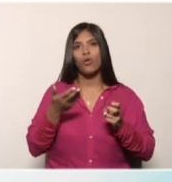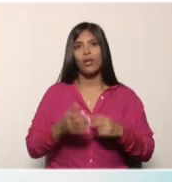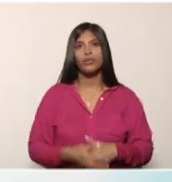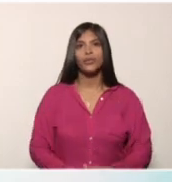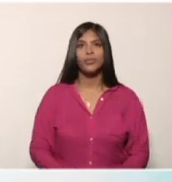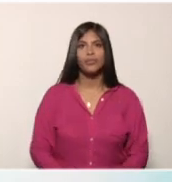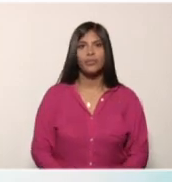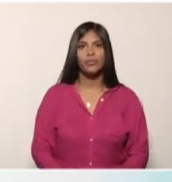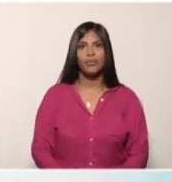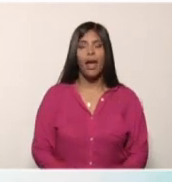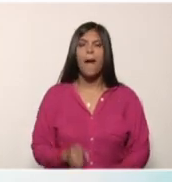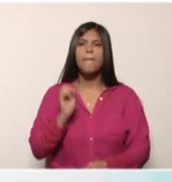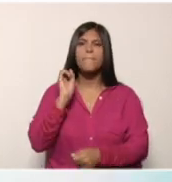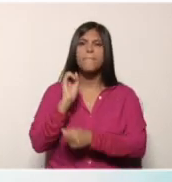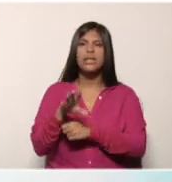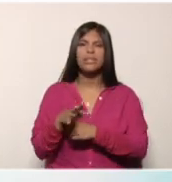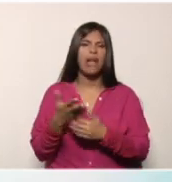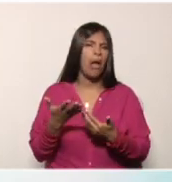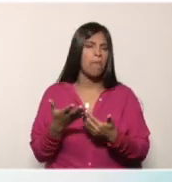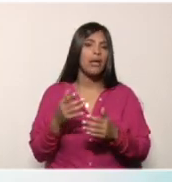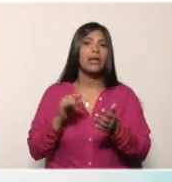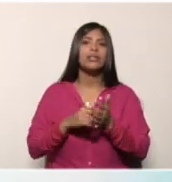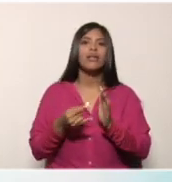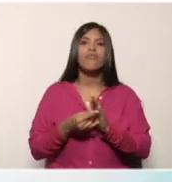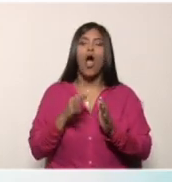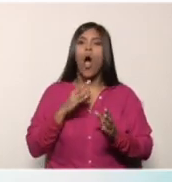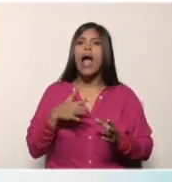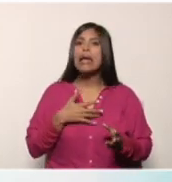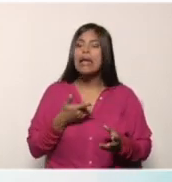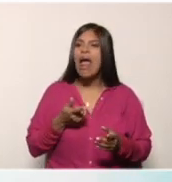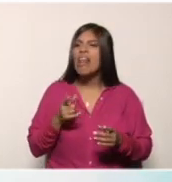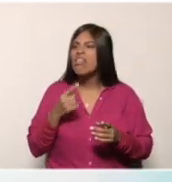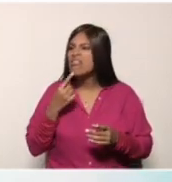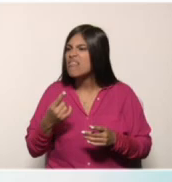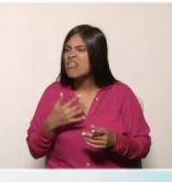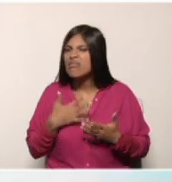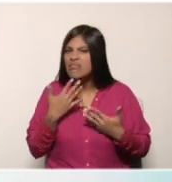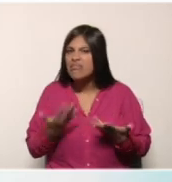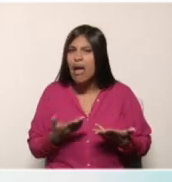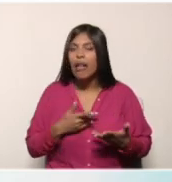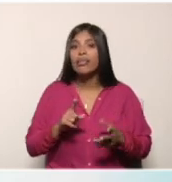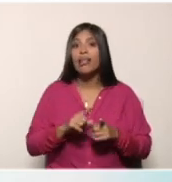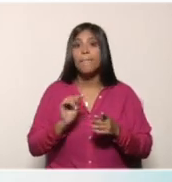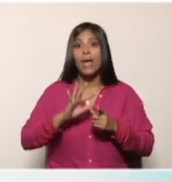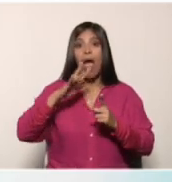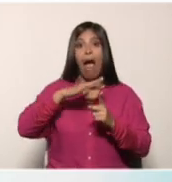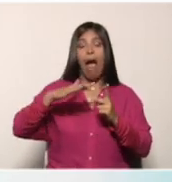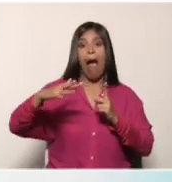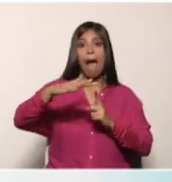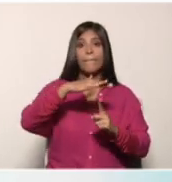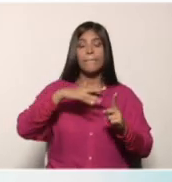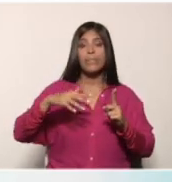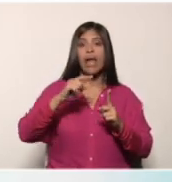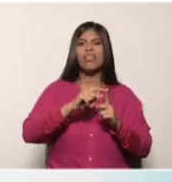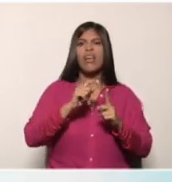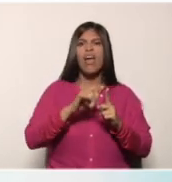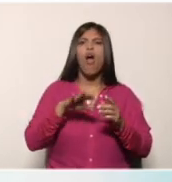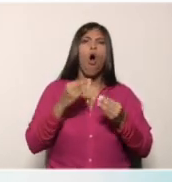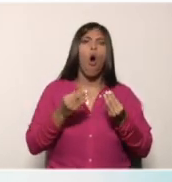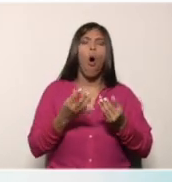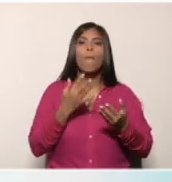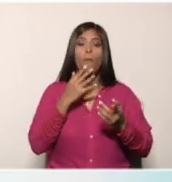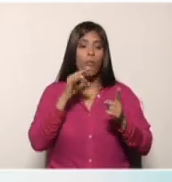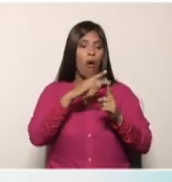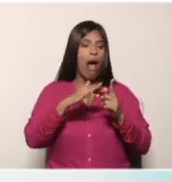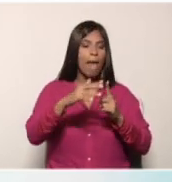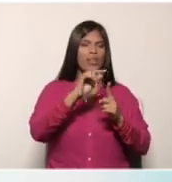storytelling. El mensaje, es decir, lo que queremos transmitir o expresar. El ambiente. Define el lugar donde van a suceder los